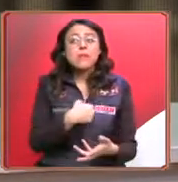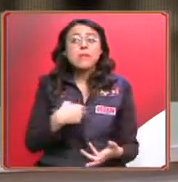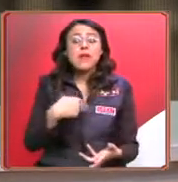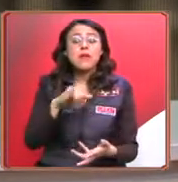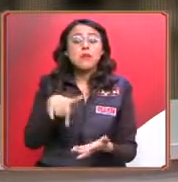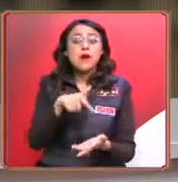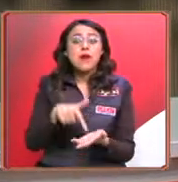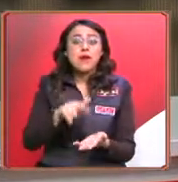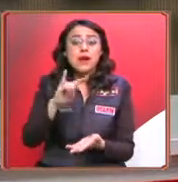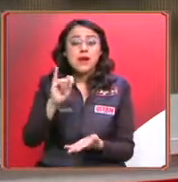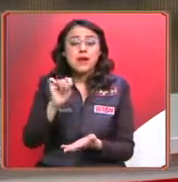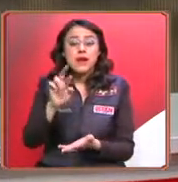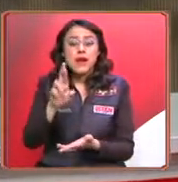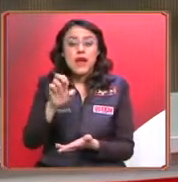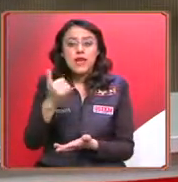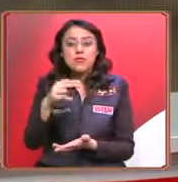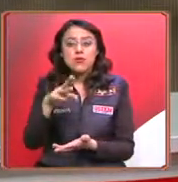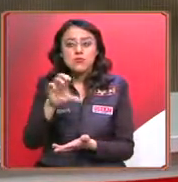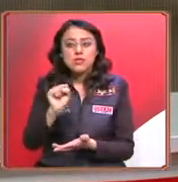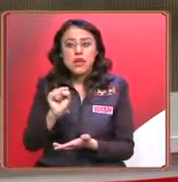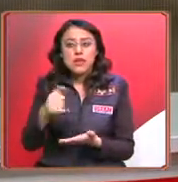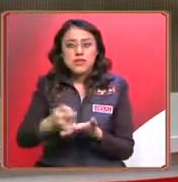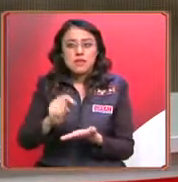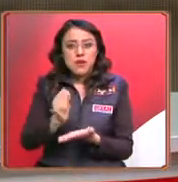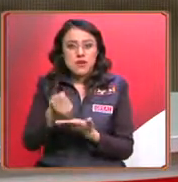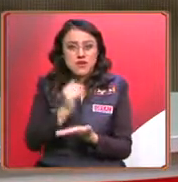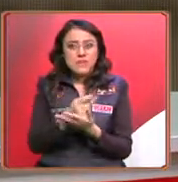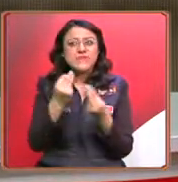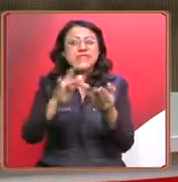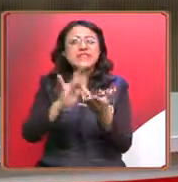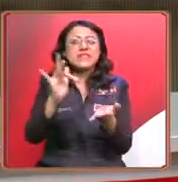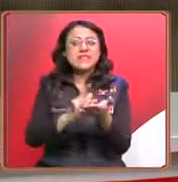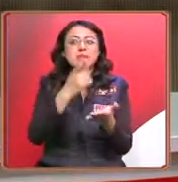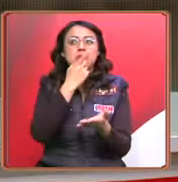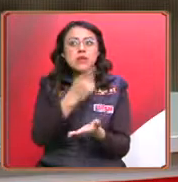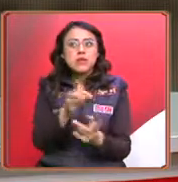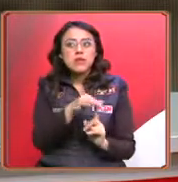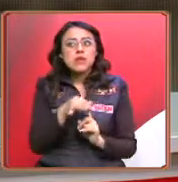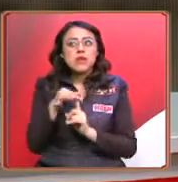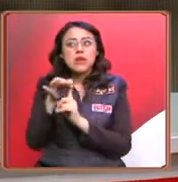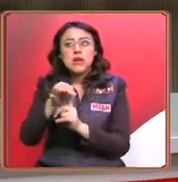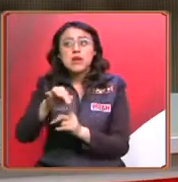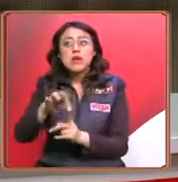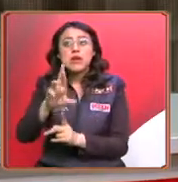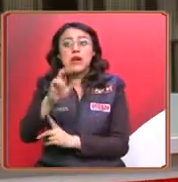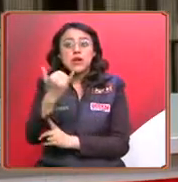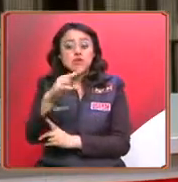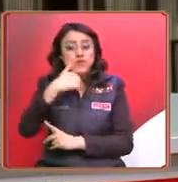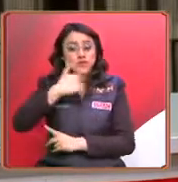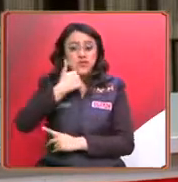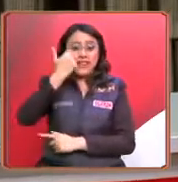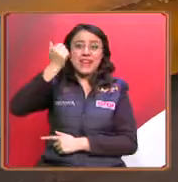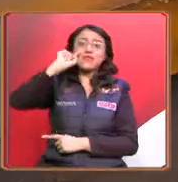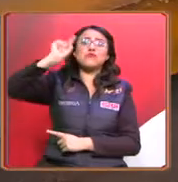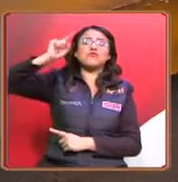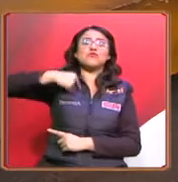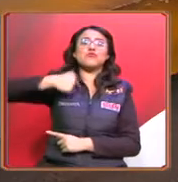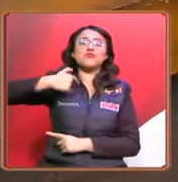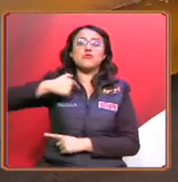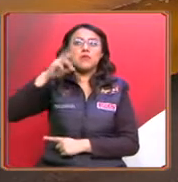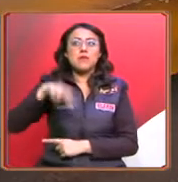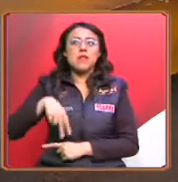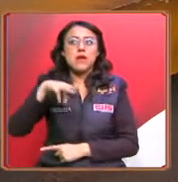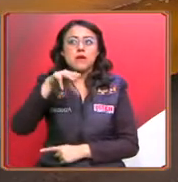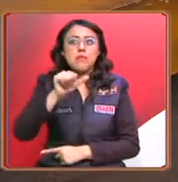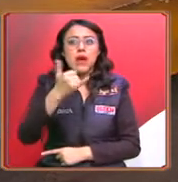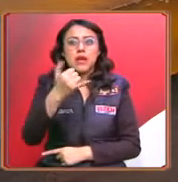Tamaulipas, mil gracias. El Urbano ya es el primero de... Va a haber gira allá en Reynosa. Voy. No, aparte es que cómo la quieren los chavos a